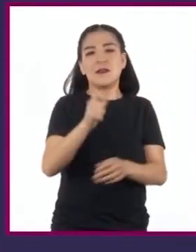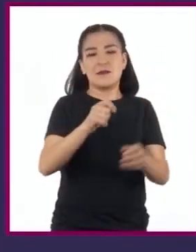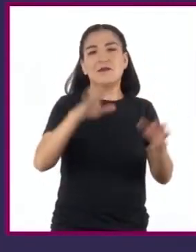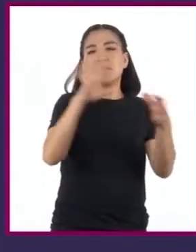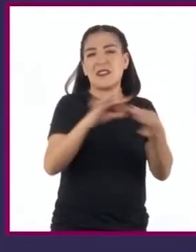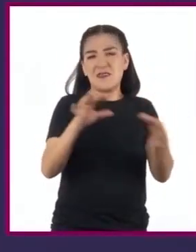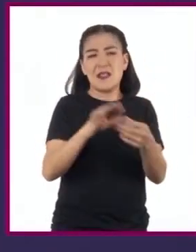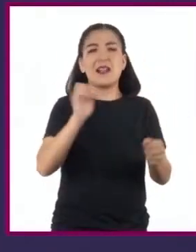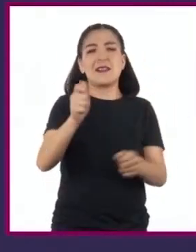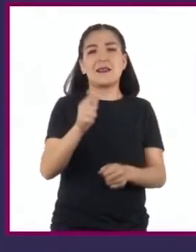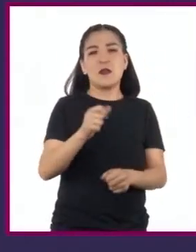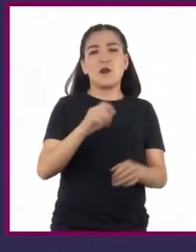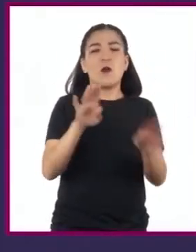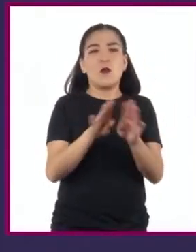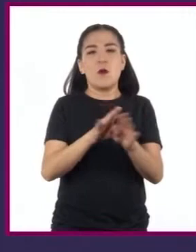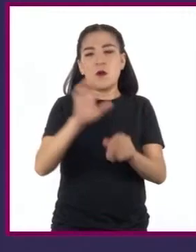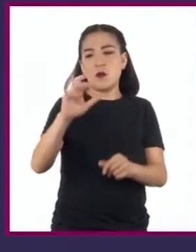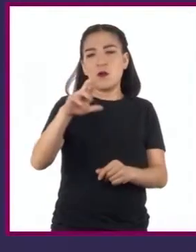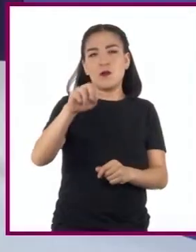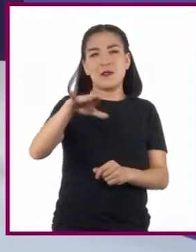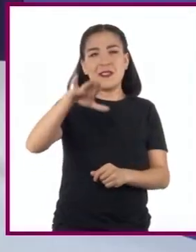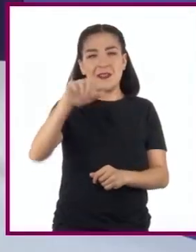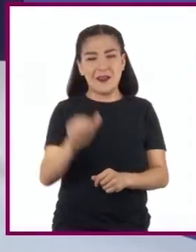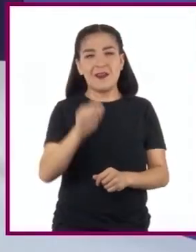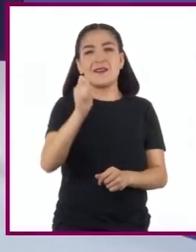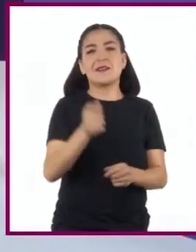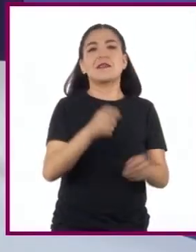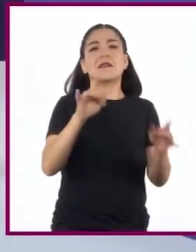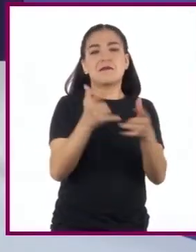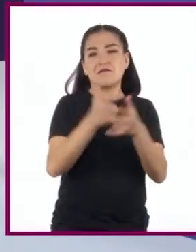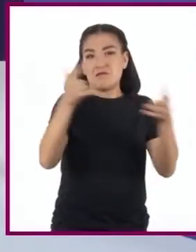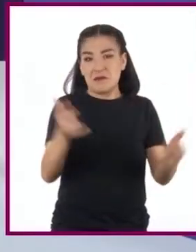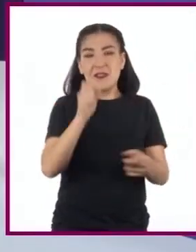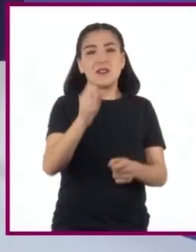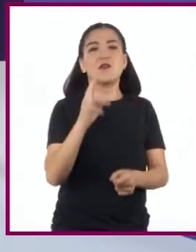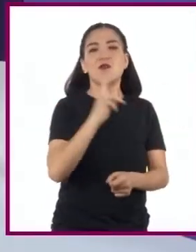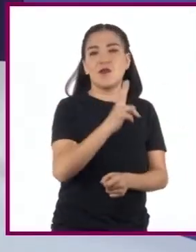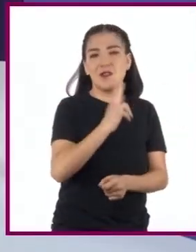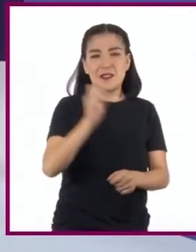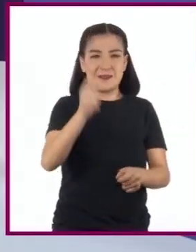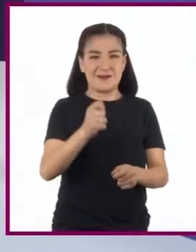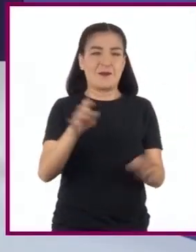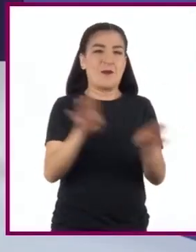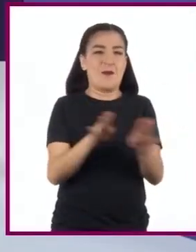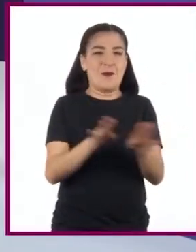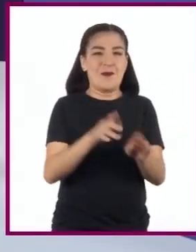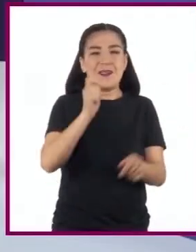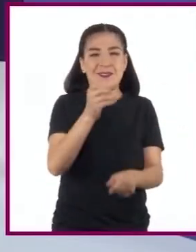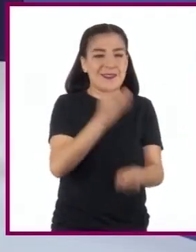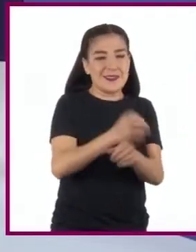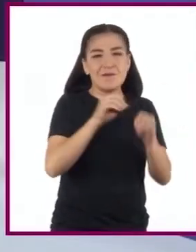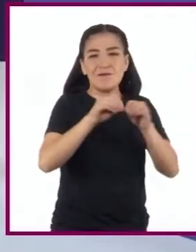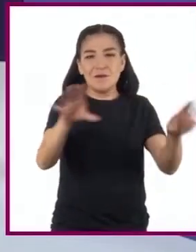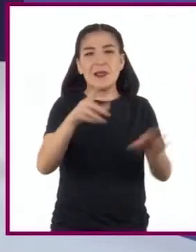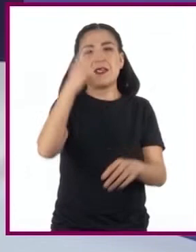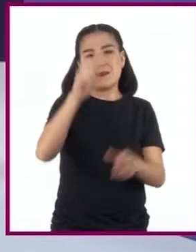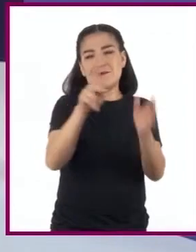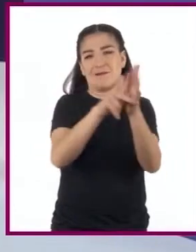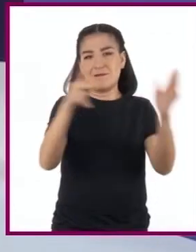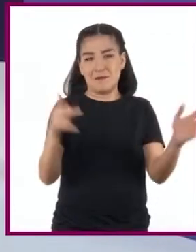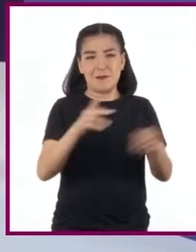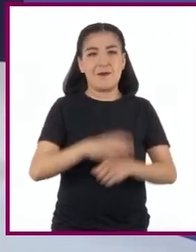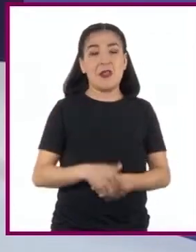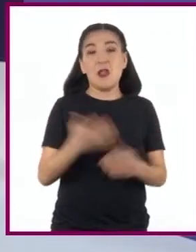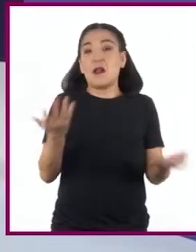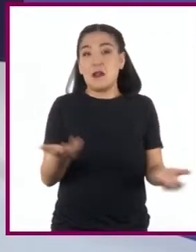Híbridos, crónica o columna. La noticia o nota informativa es el género fundamental del periodismo,